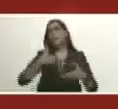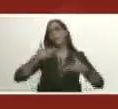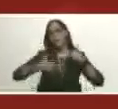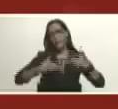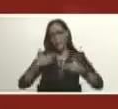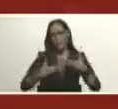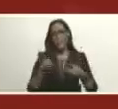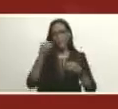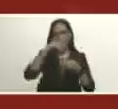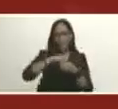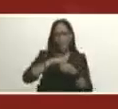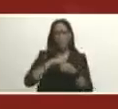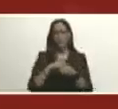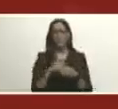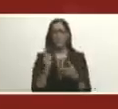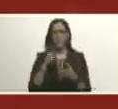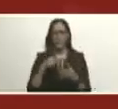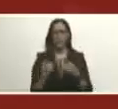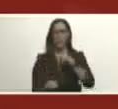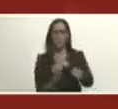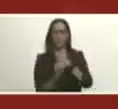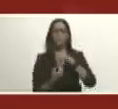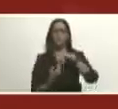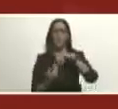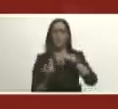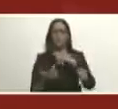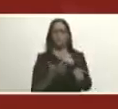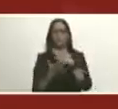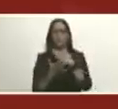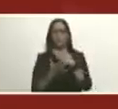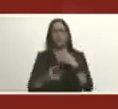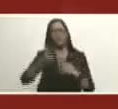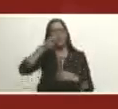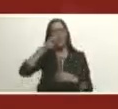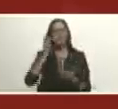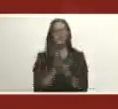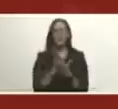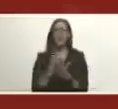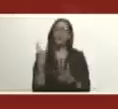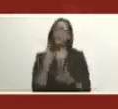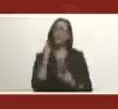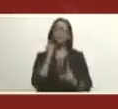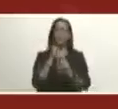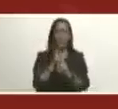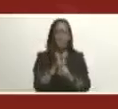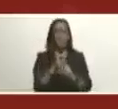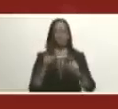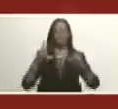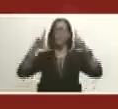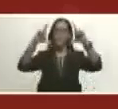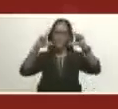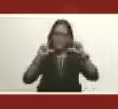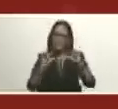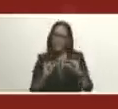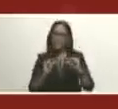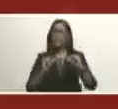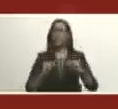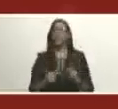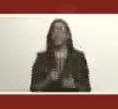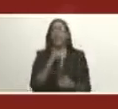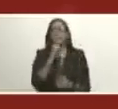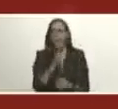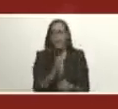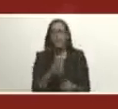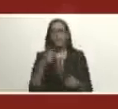el apoyo de una plataforma tecnológica de vanguardia, siempre con el único sentido de disminuir el impacto negativo que este